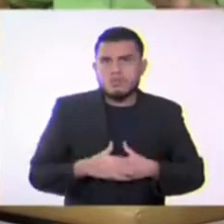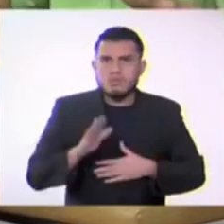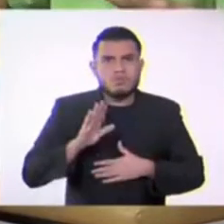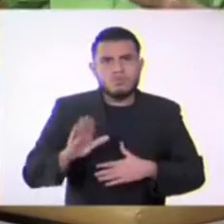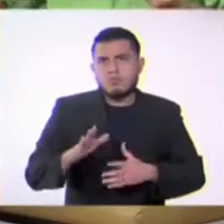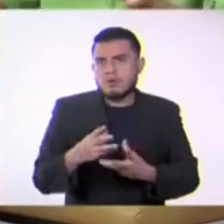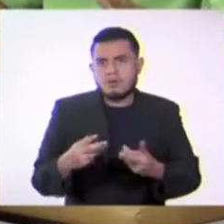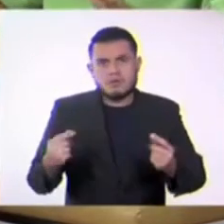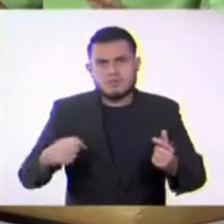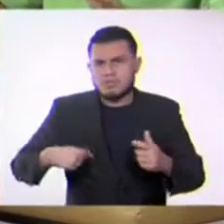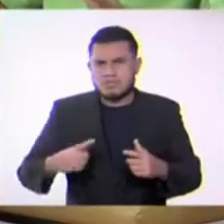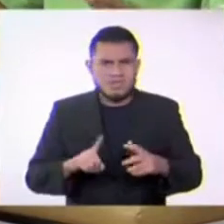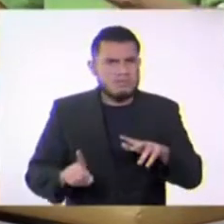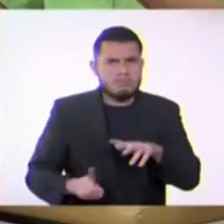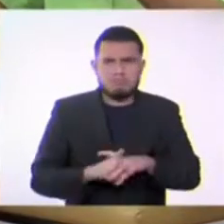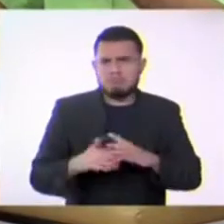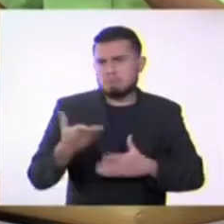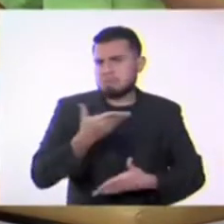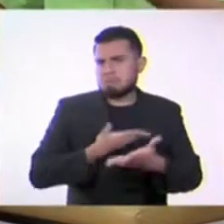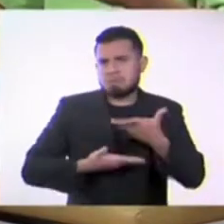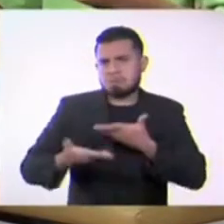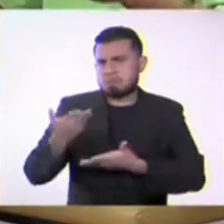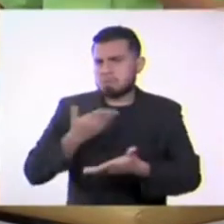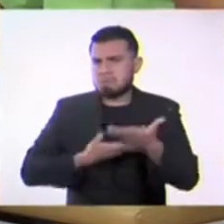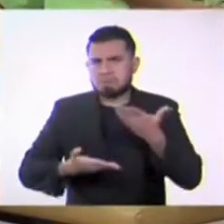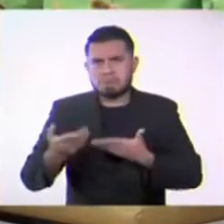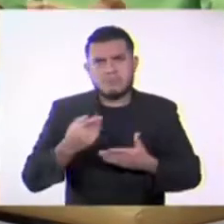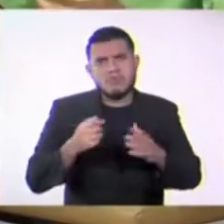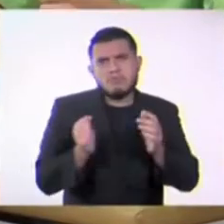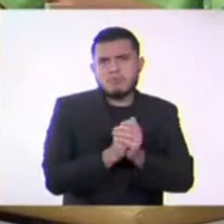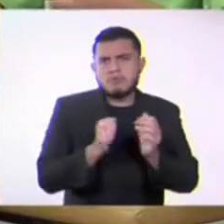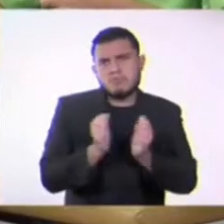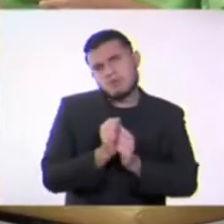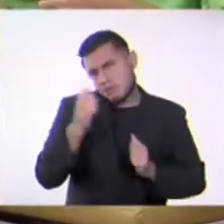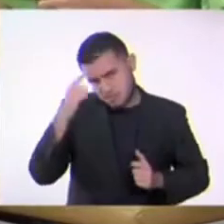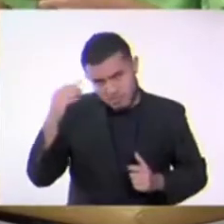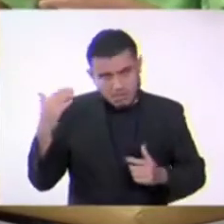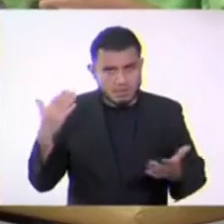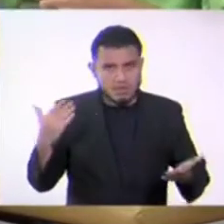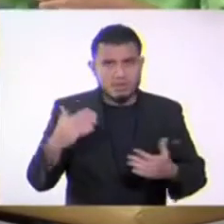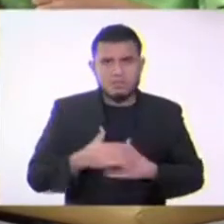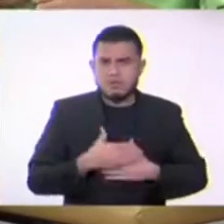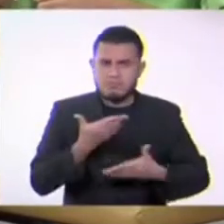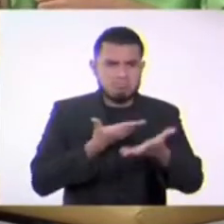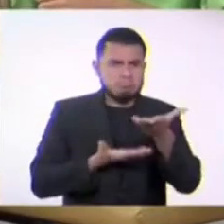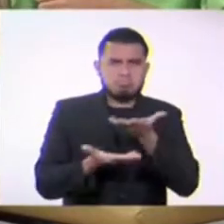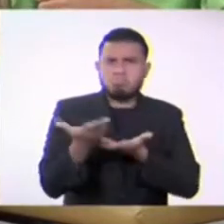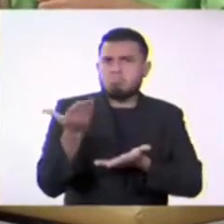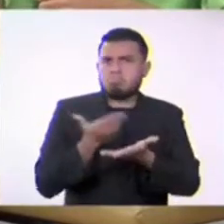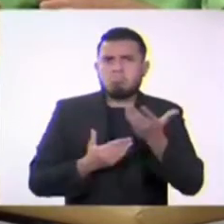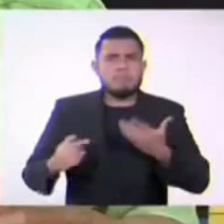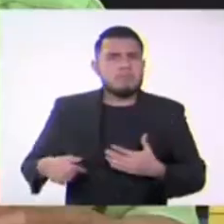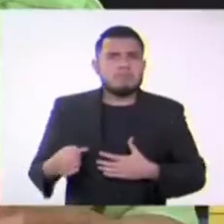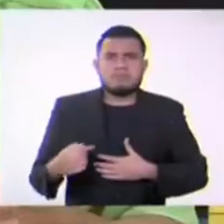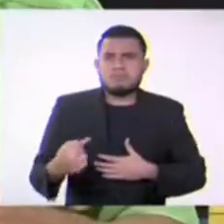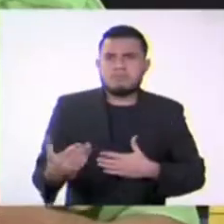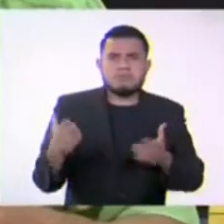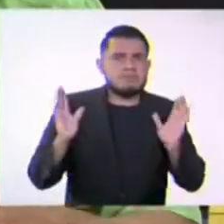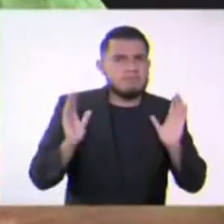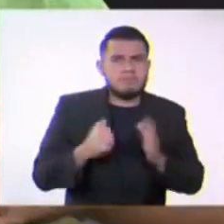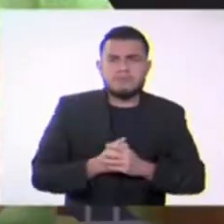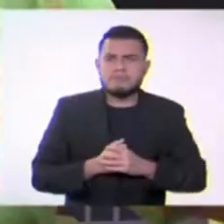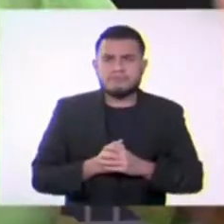Las potencias comerciaban, habían diferendos políticos, pero no había un alto a la parte